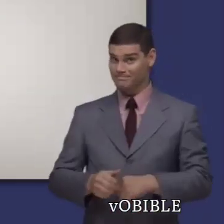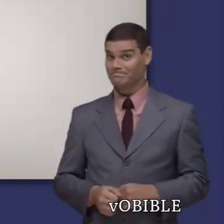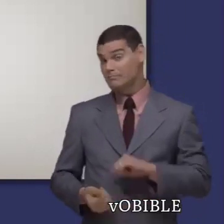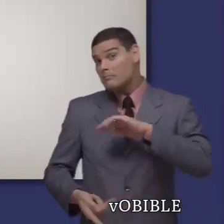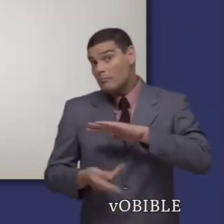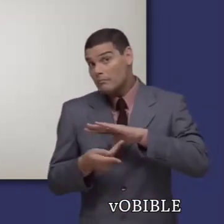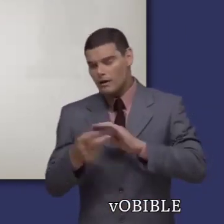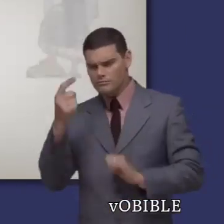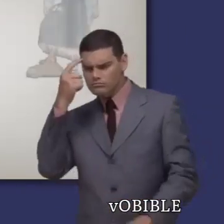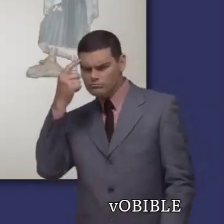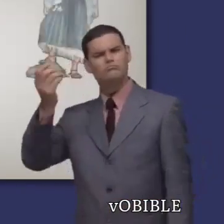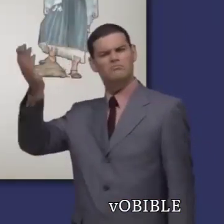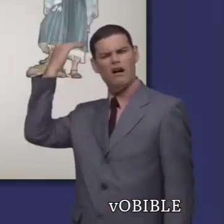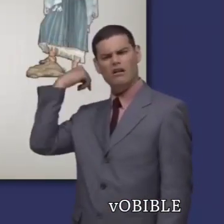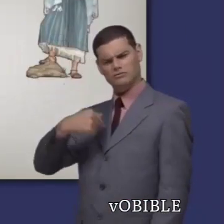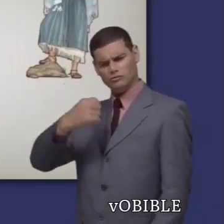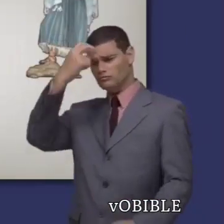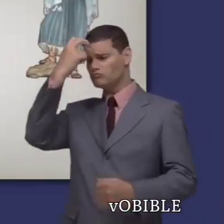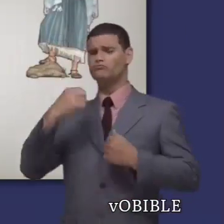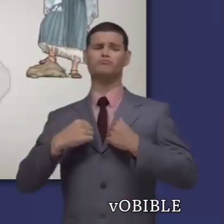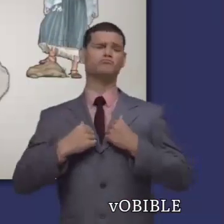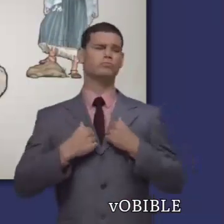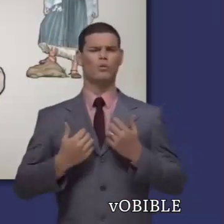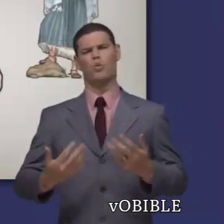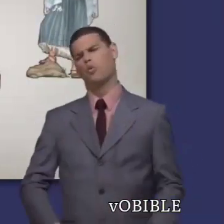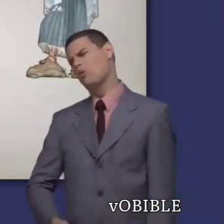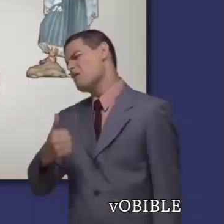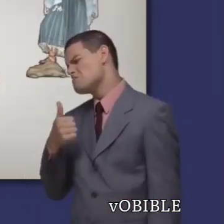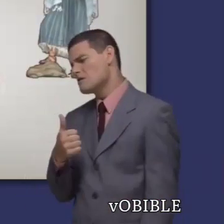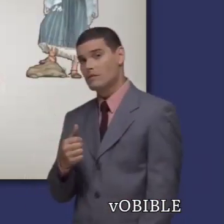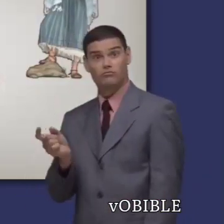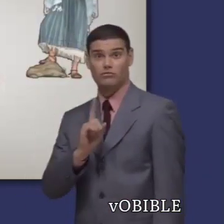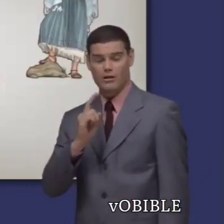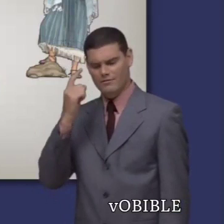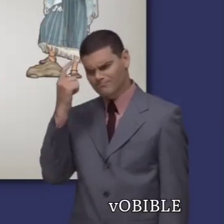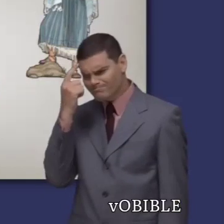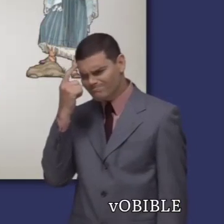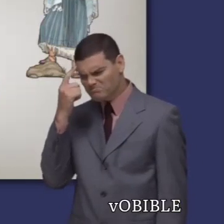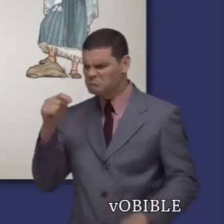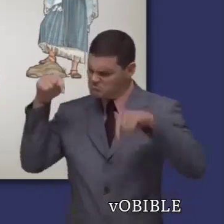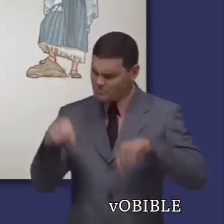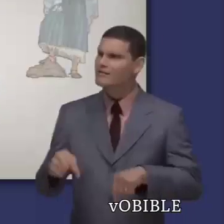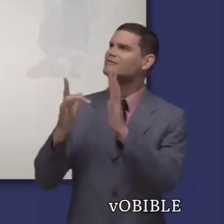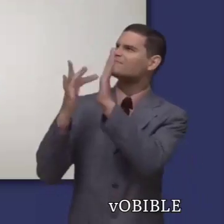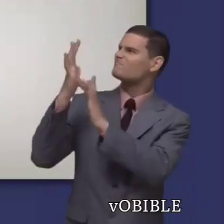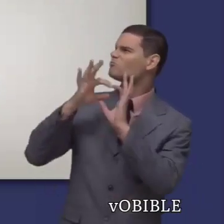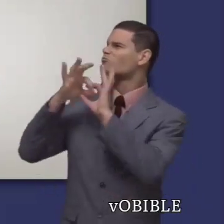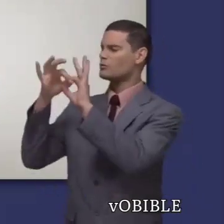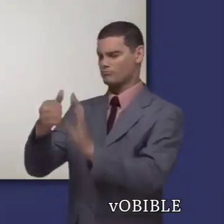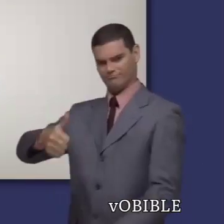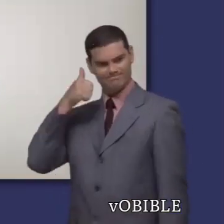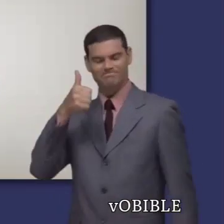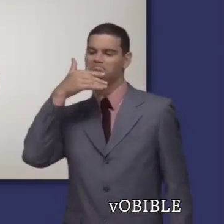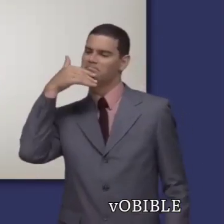Pablo considera que las ventajas de las que disfrutó por ser fariseo son basura en comparación con el privilegio de conocer a Cristo y estar